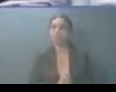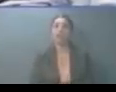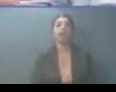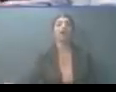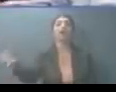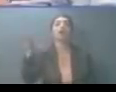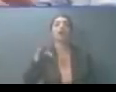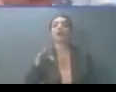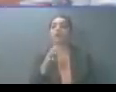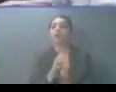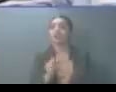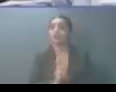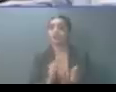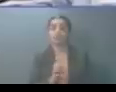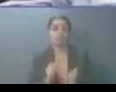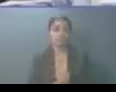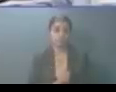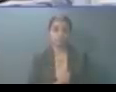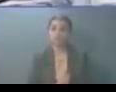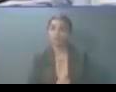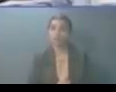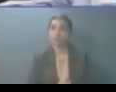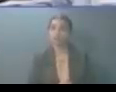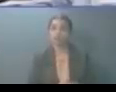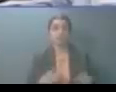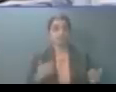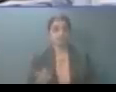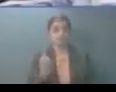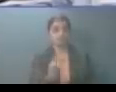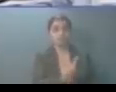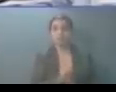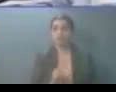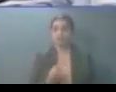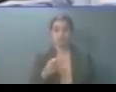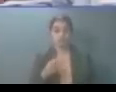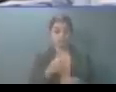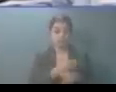que ustedes saben que están yendo la gente de los partidos